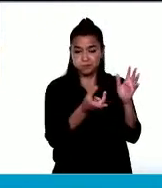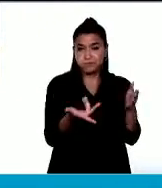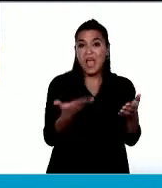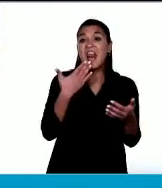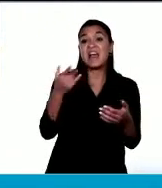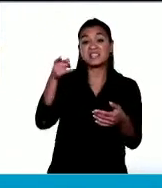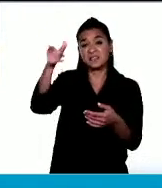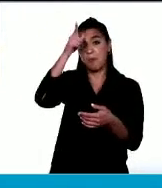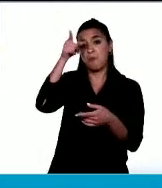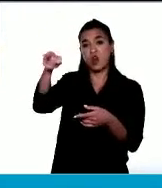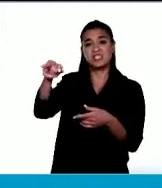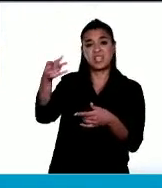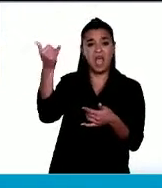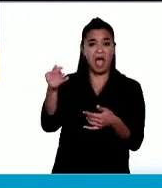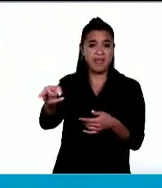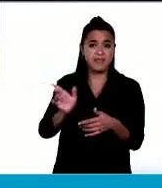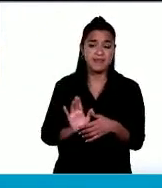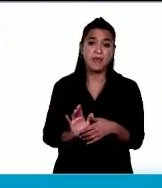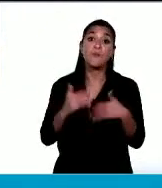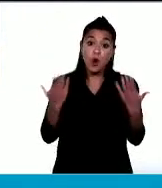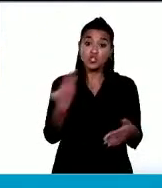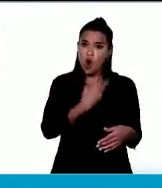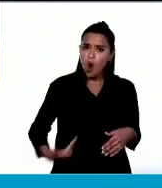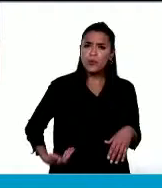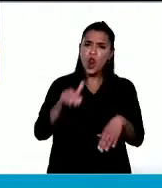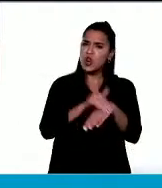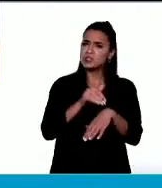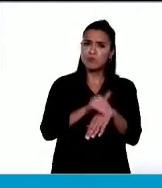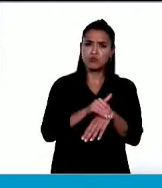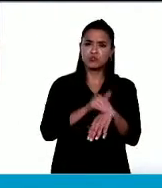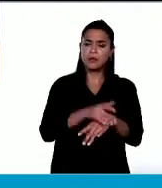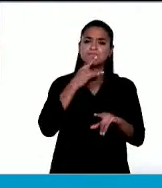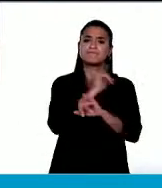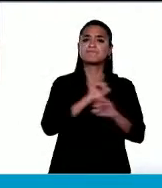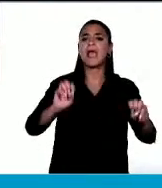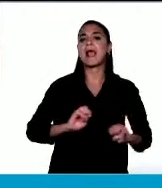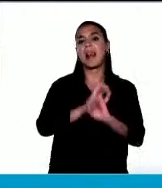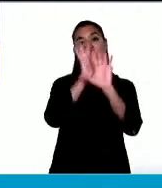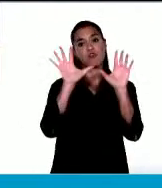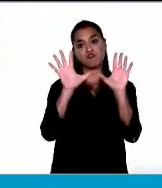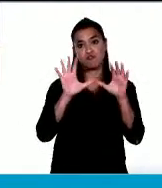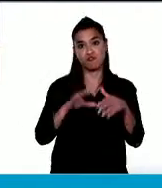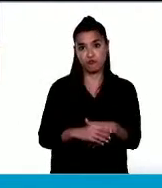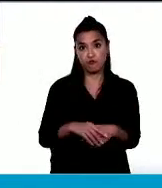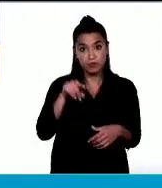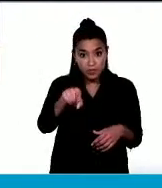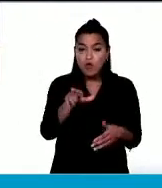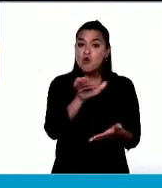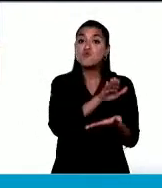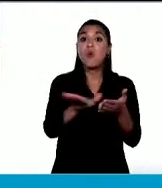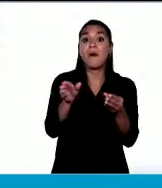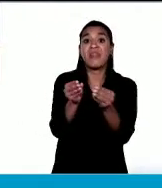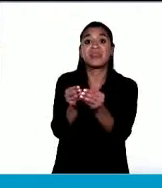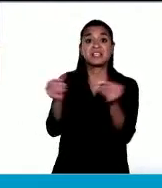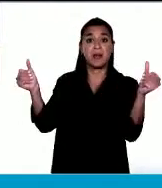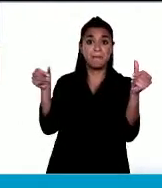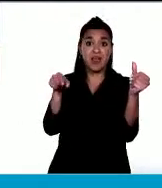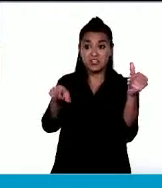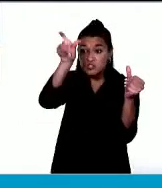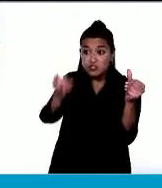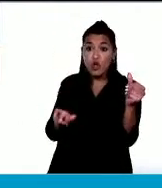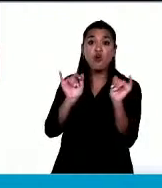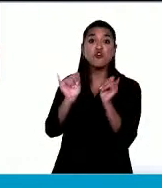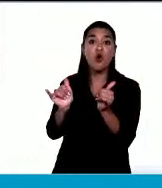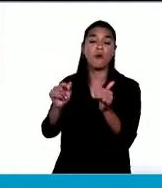policial. Por eso el gobierno tiene la responsabilidad de dar un mensaje claro ante esta nueva desaparición de un joven